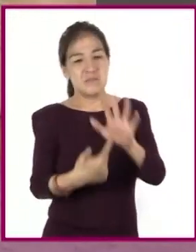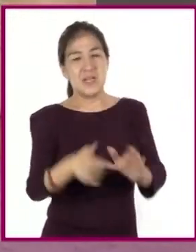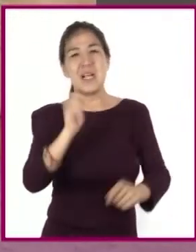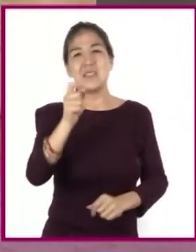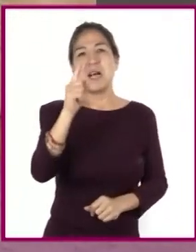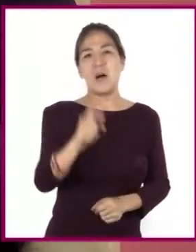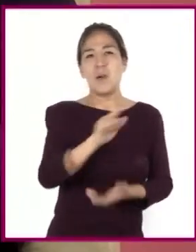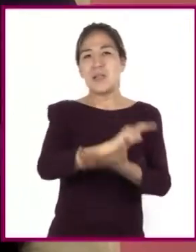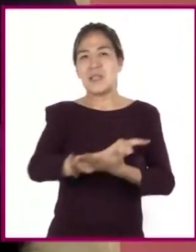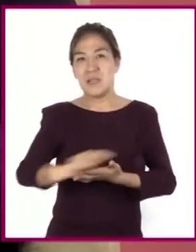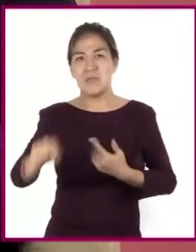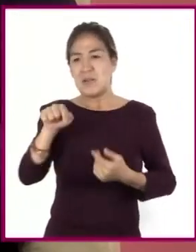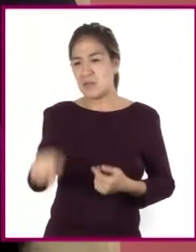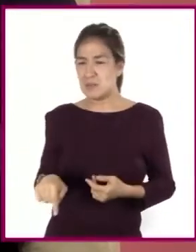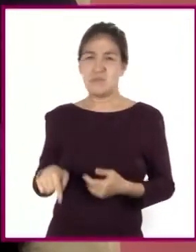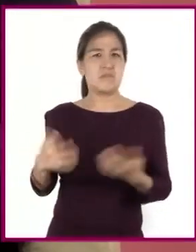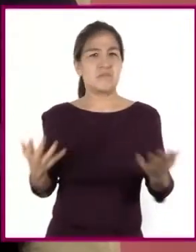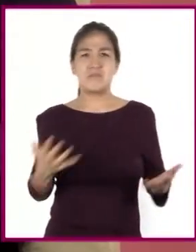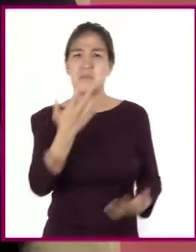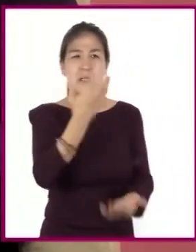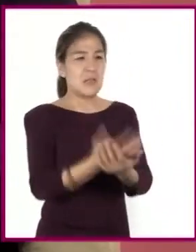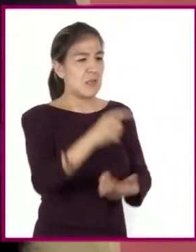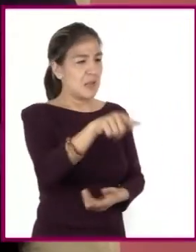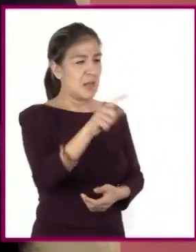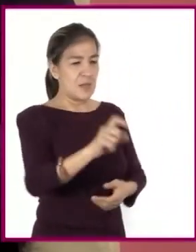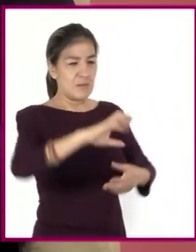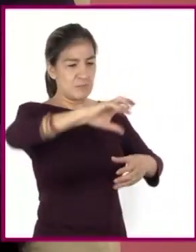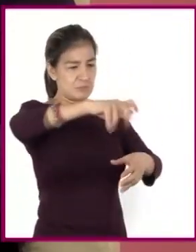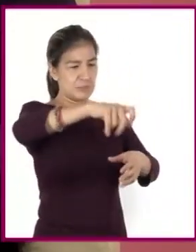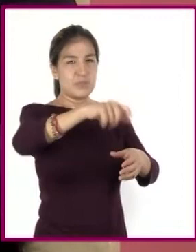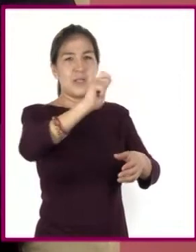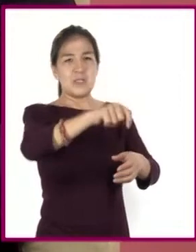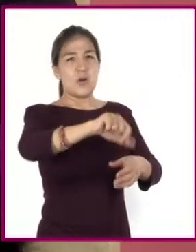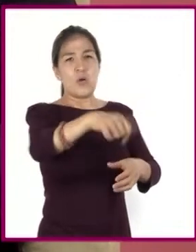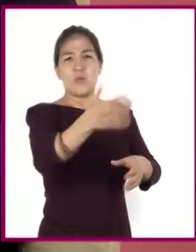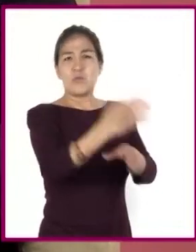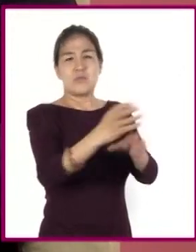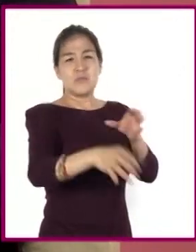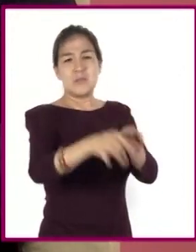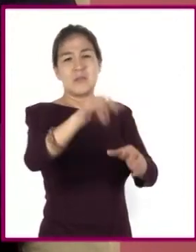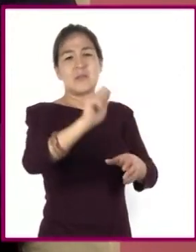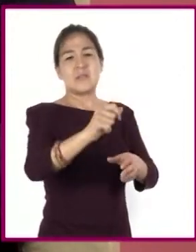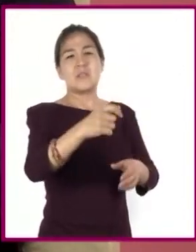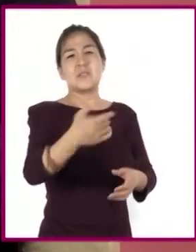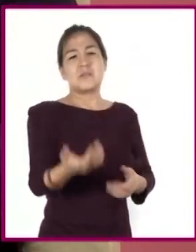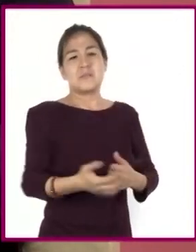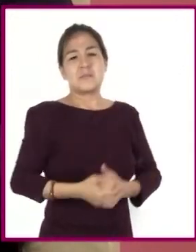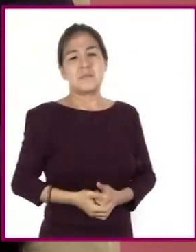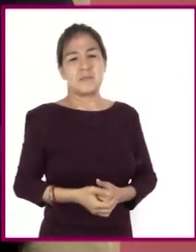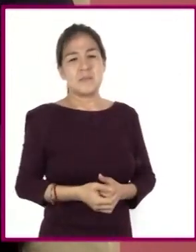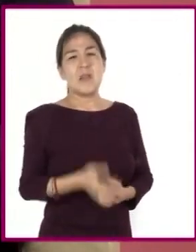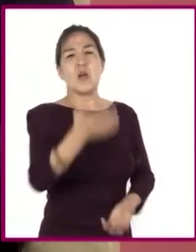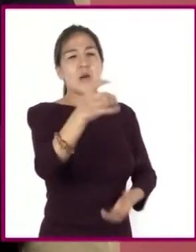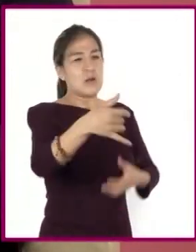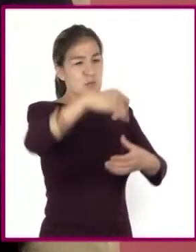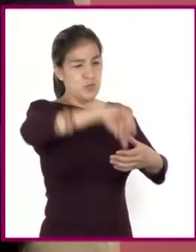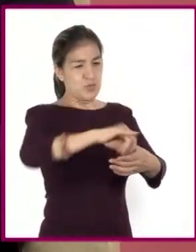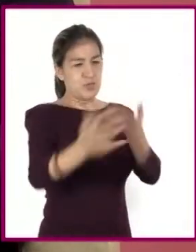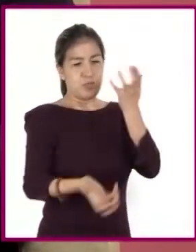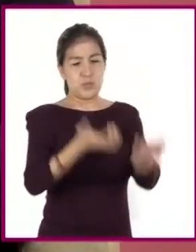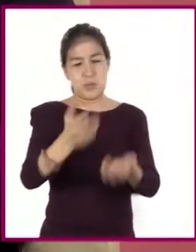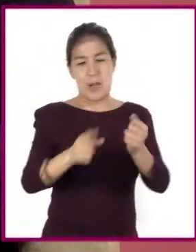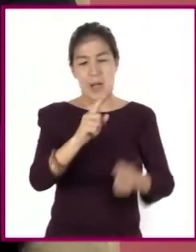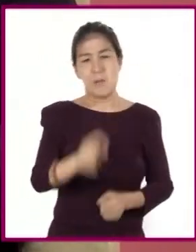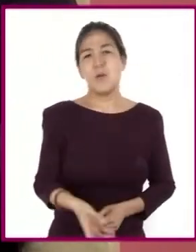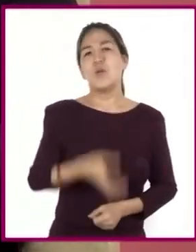realidad podríamos tener el acceso al agua potable, al agua simple, a través de otros mecanismos, como filtración o hervir el agua, sin necesidad